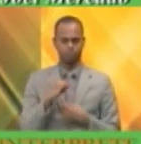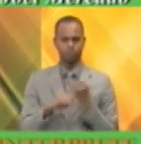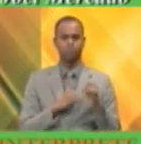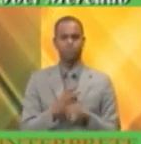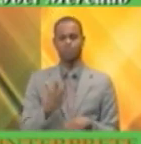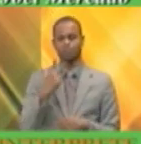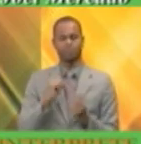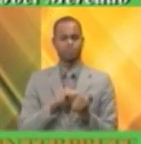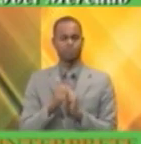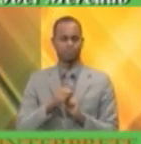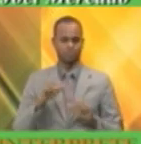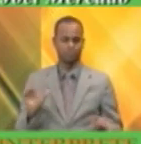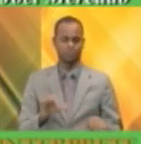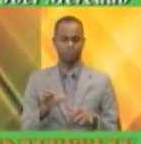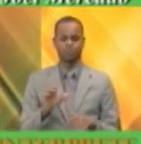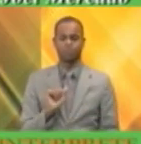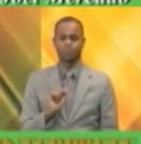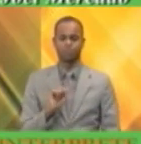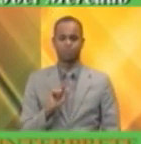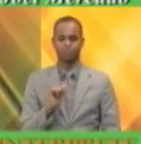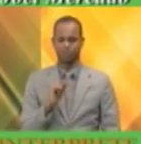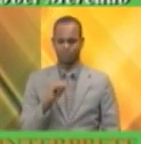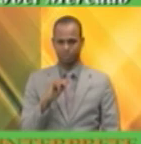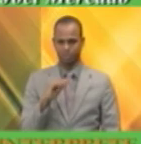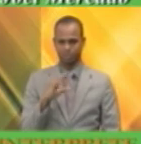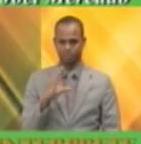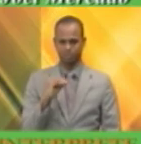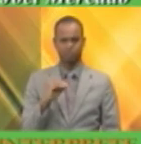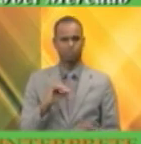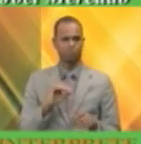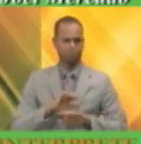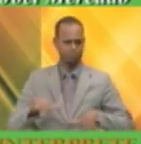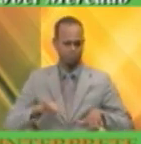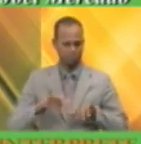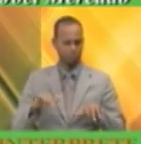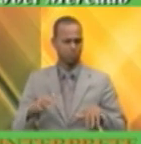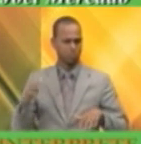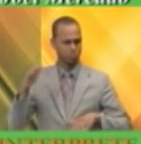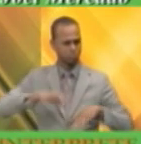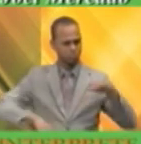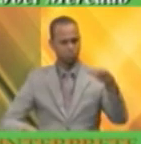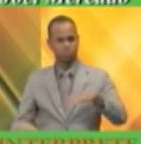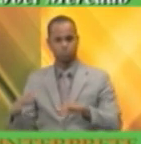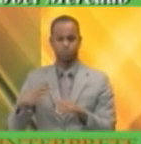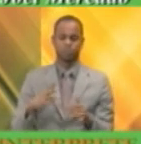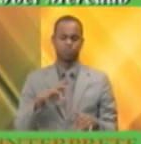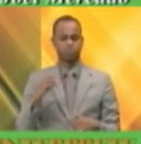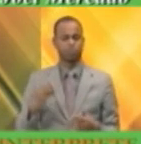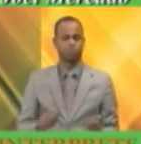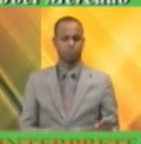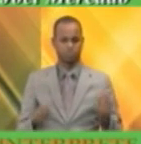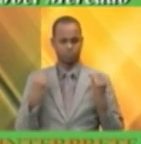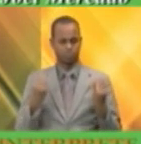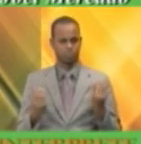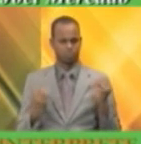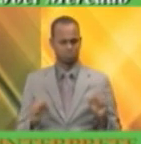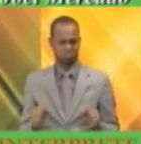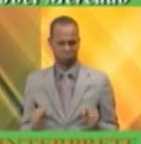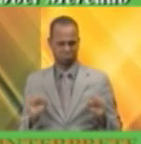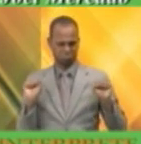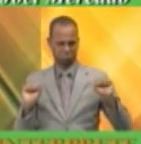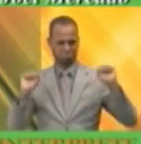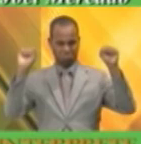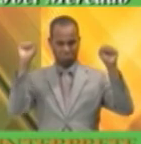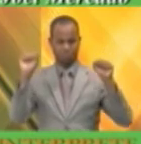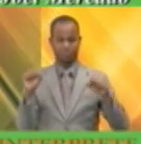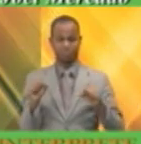que son atletismo, natación y pesa. Nosotros evidentemente que en esos tres deportes